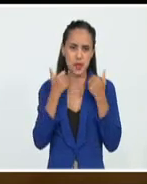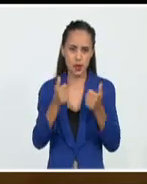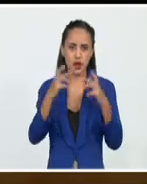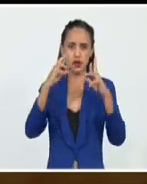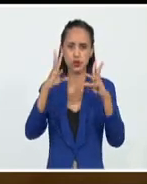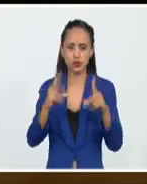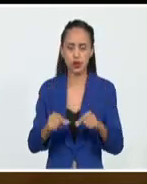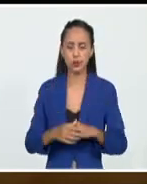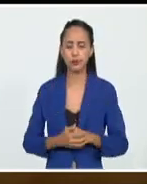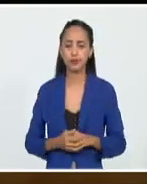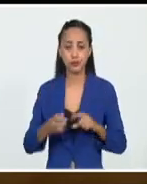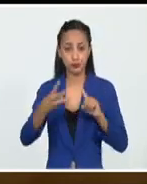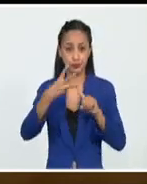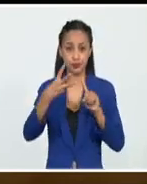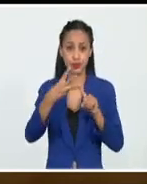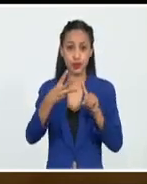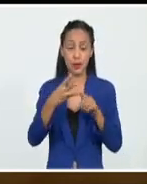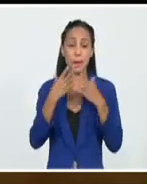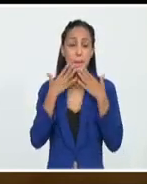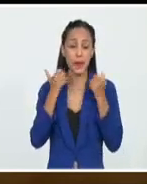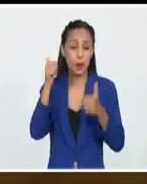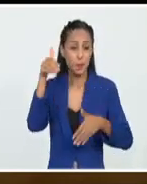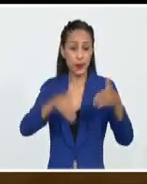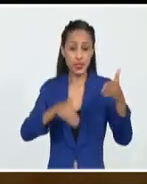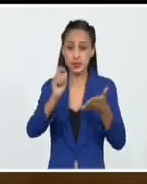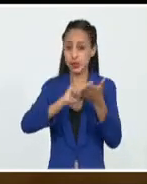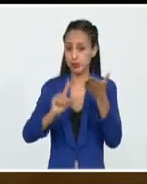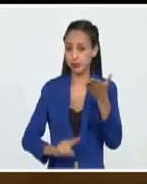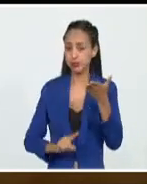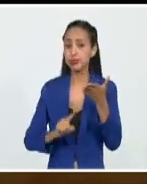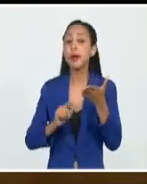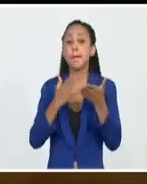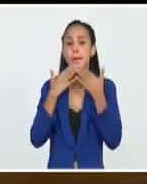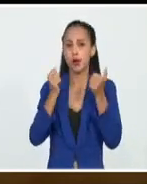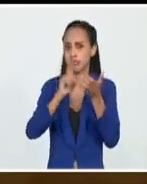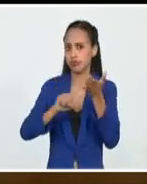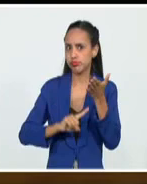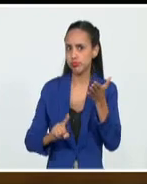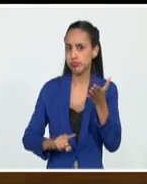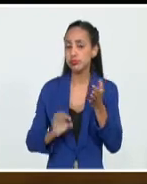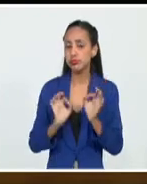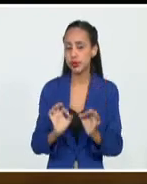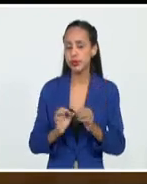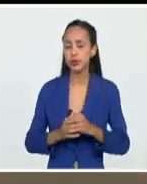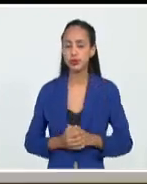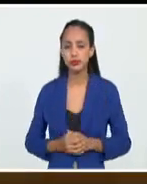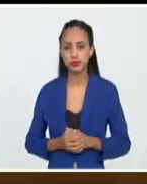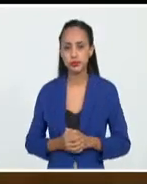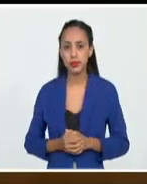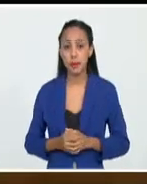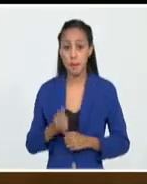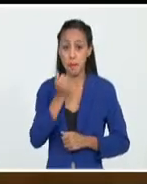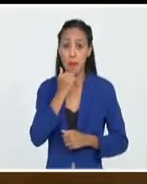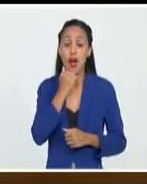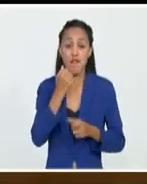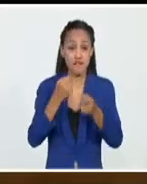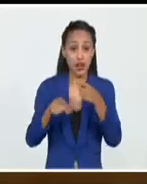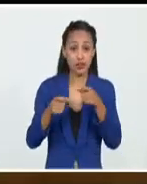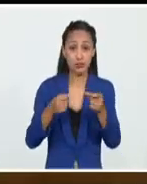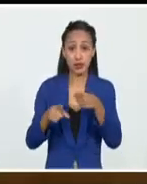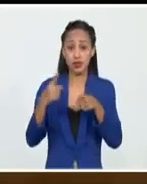de las fuentes renovables en la matriz energética. Incrementar las exportaciones y la sustitución efectiva